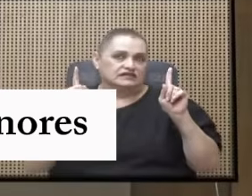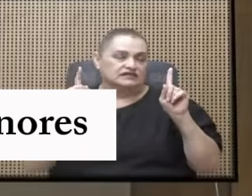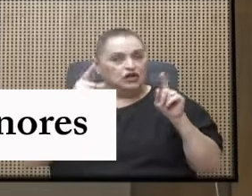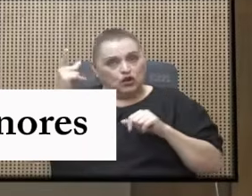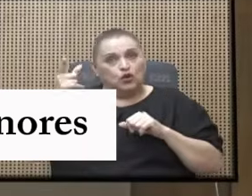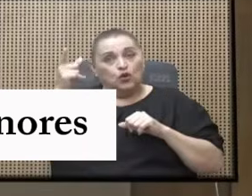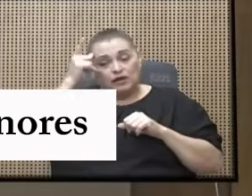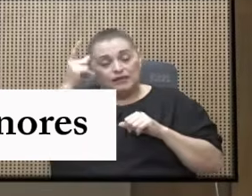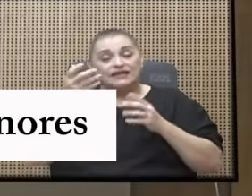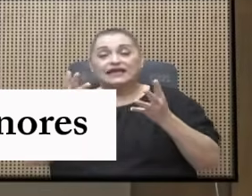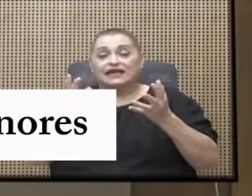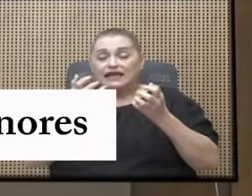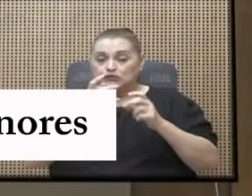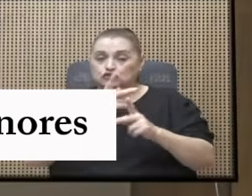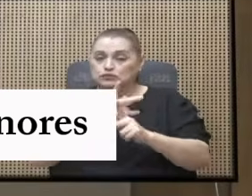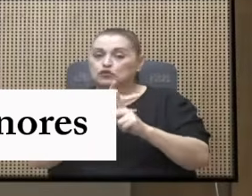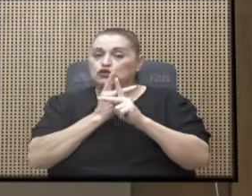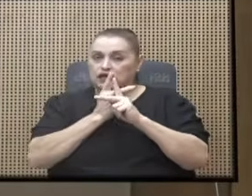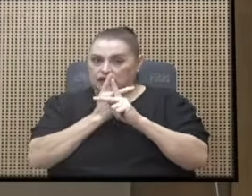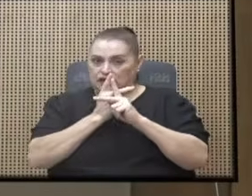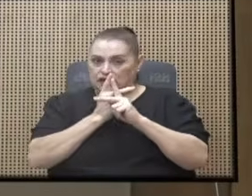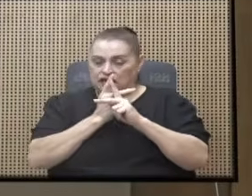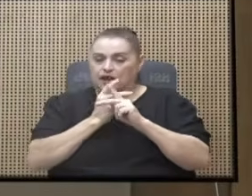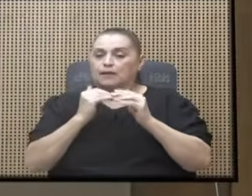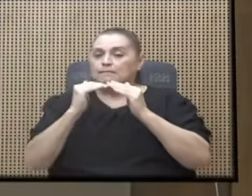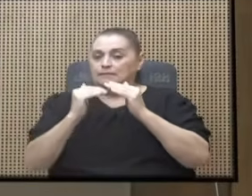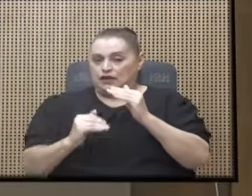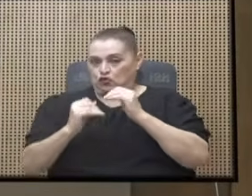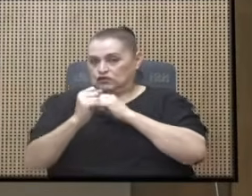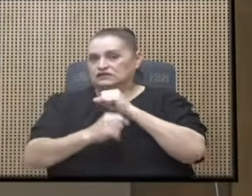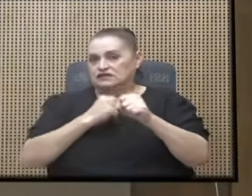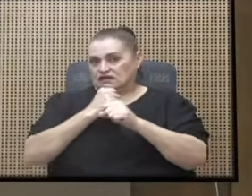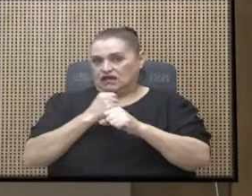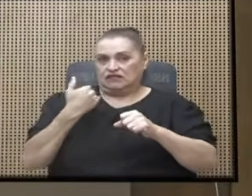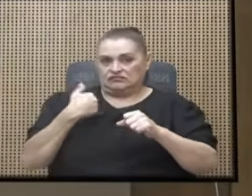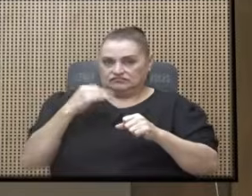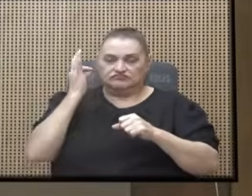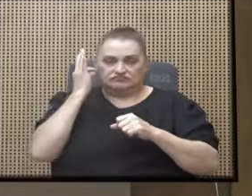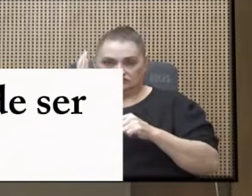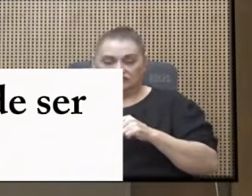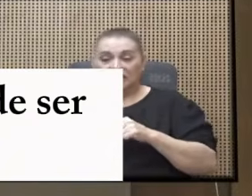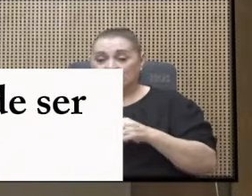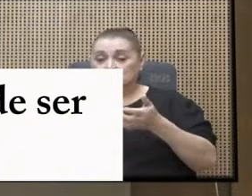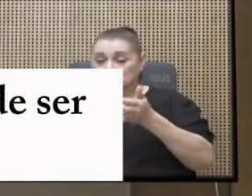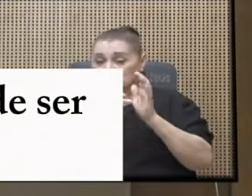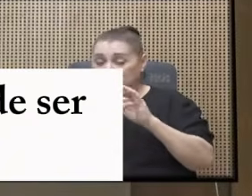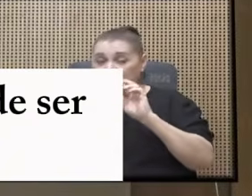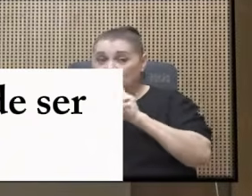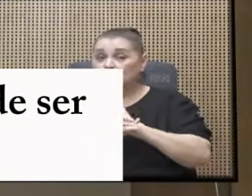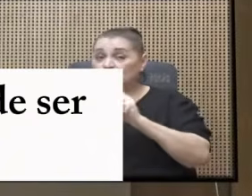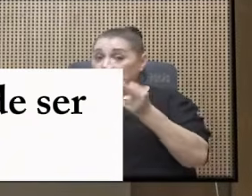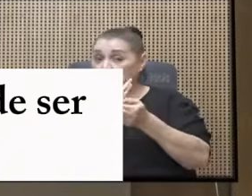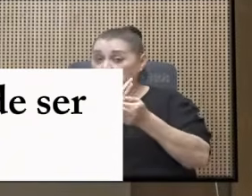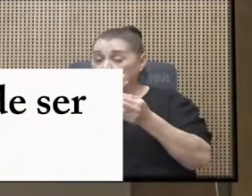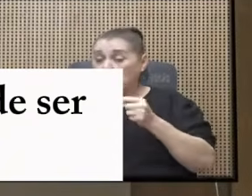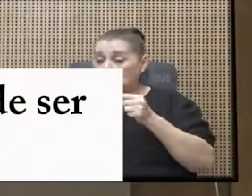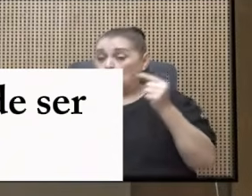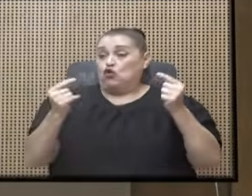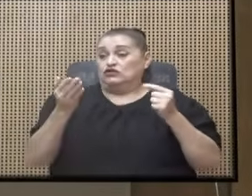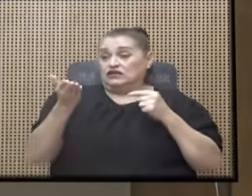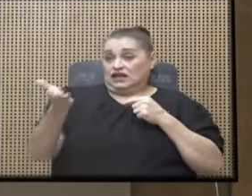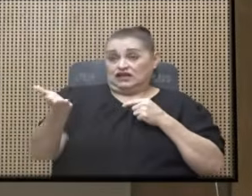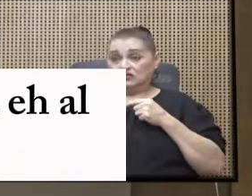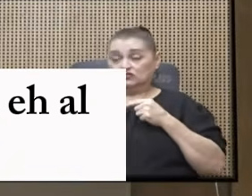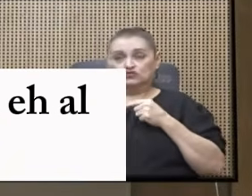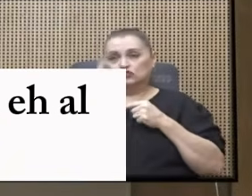Obviamente lo que queremos es proteger a las y los menores, y eso implica que la reforma no puede ser usada en su perjuicio, no puede ser